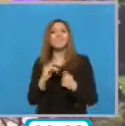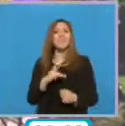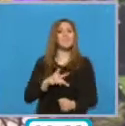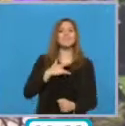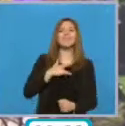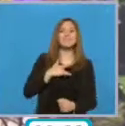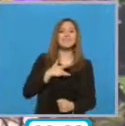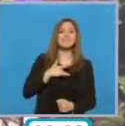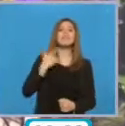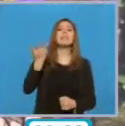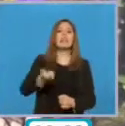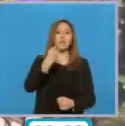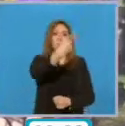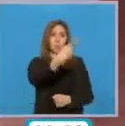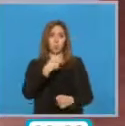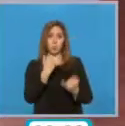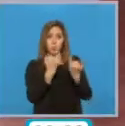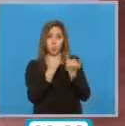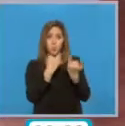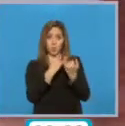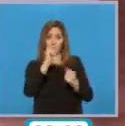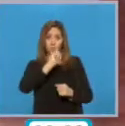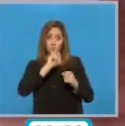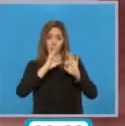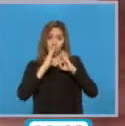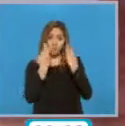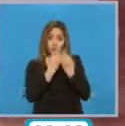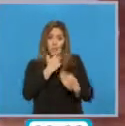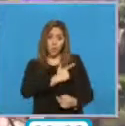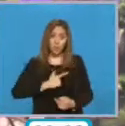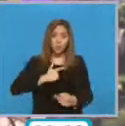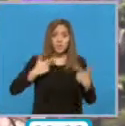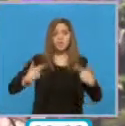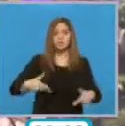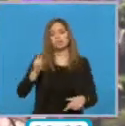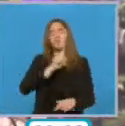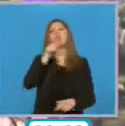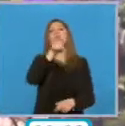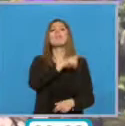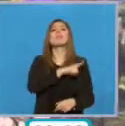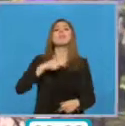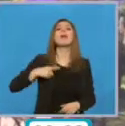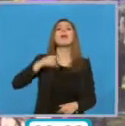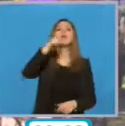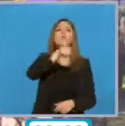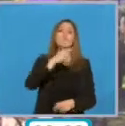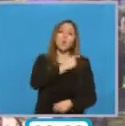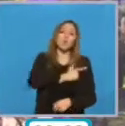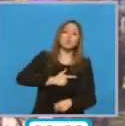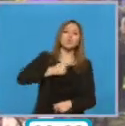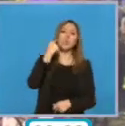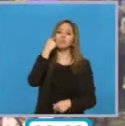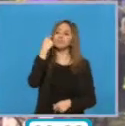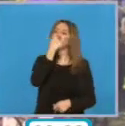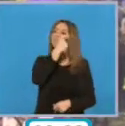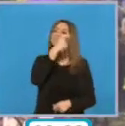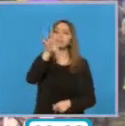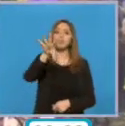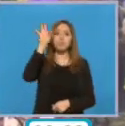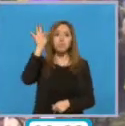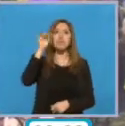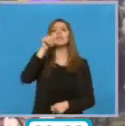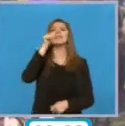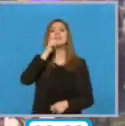ese mismo estilo. Sí. Entonces, respetar el estilo va a ser muy importante y respetar el quién eres. Porque muchas veces, por ejemplo, mucho me lo